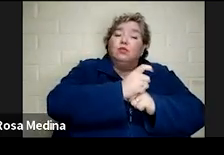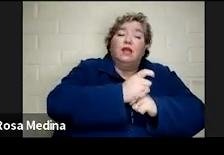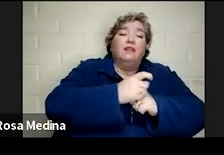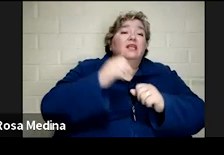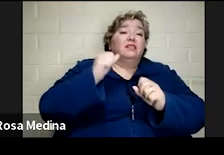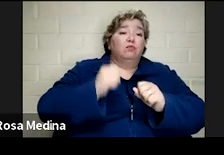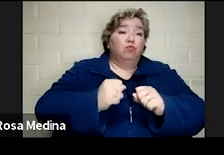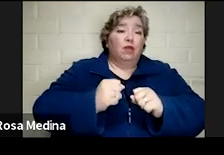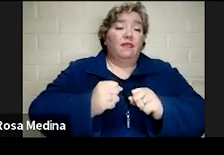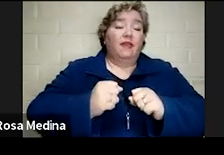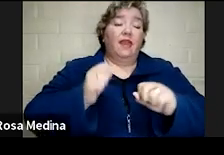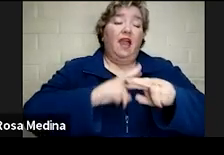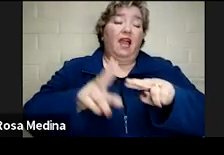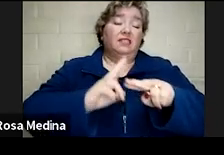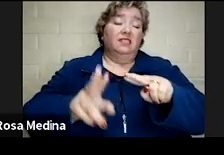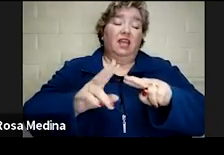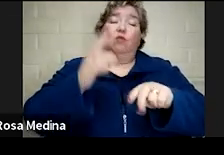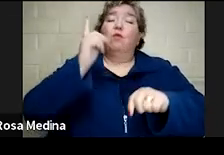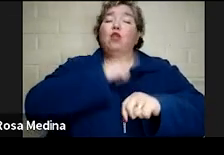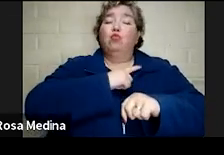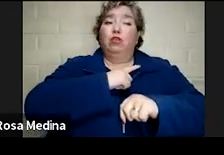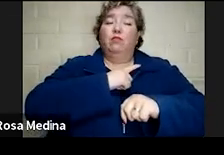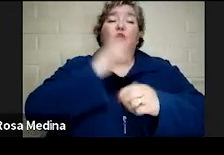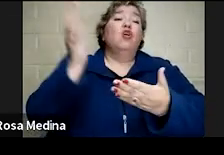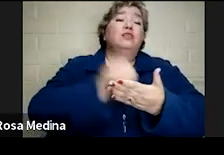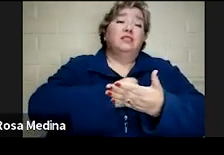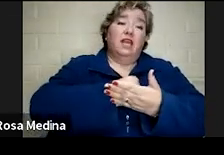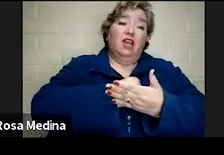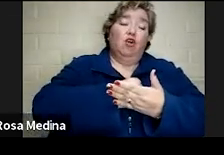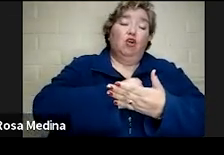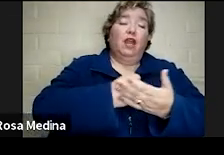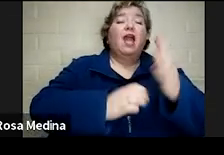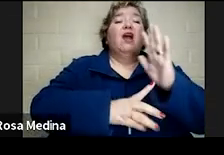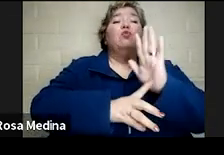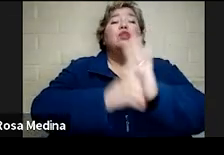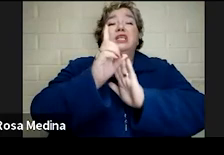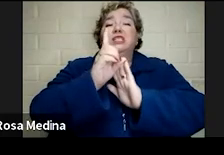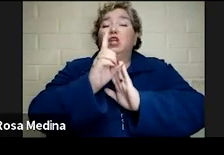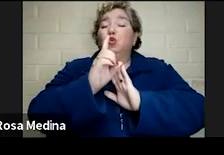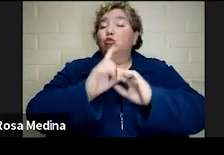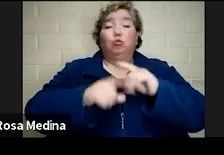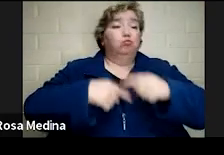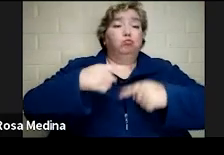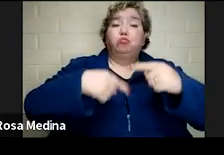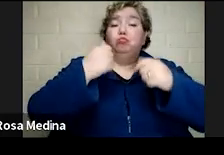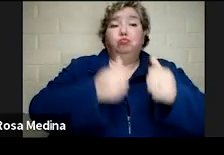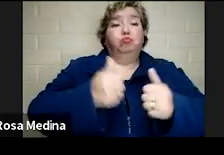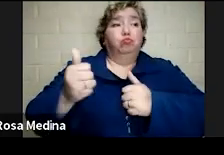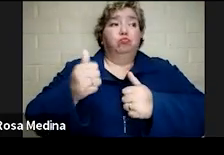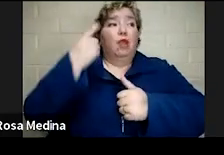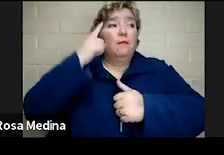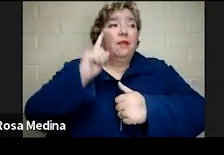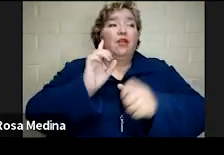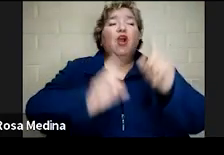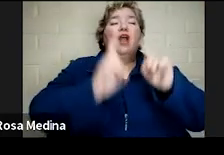desarrollo, logren al final como seguir como como un desarrollo típico, pero serían como señales para tener